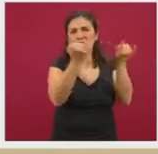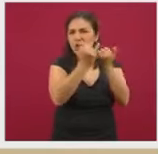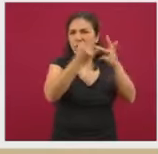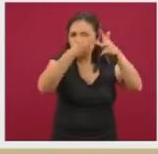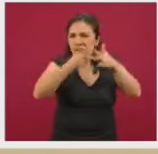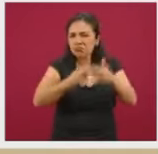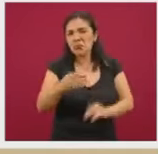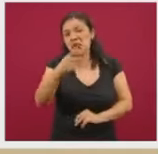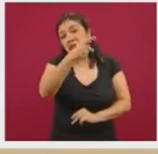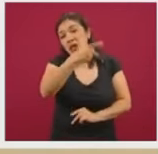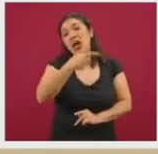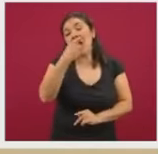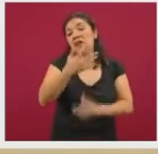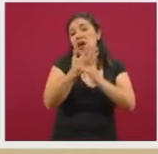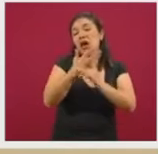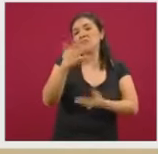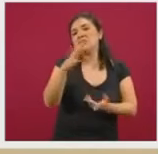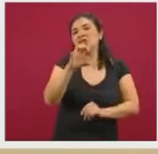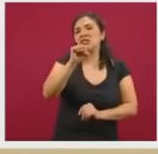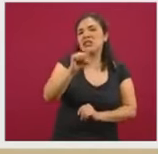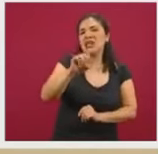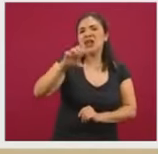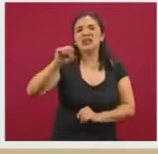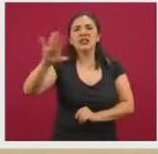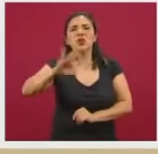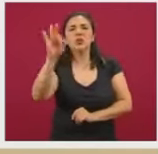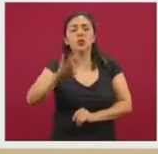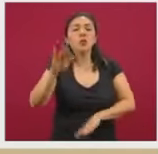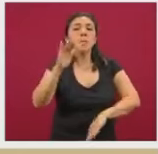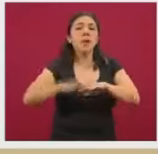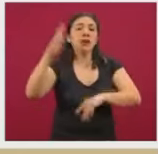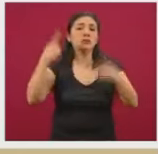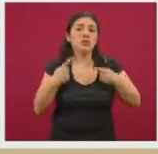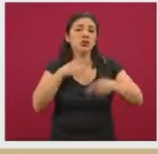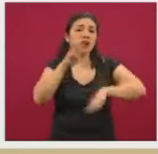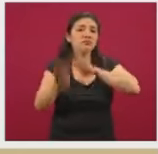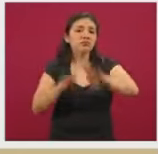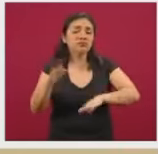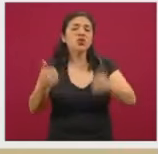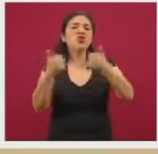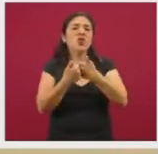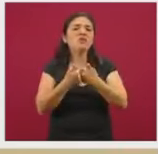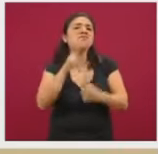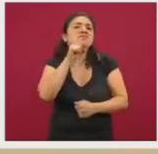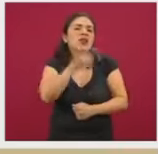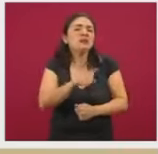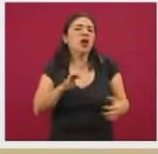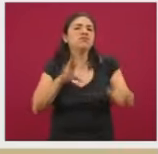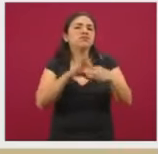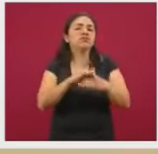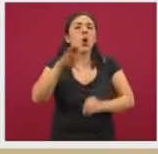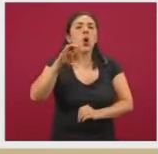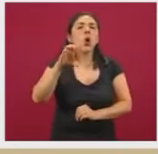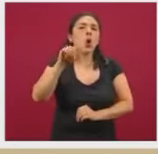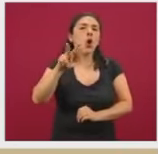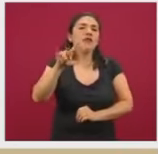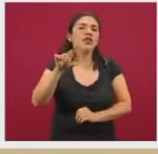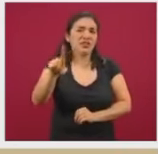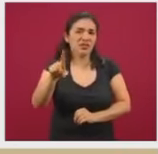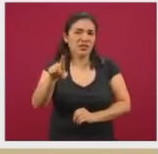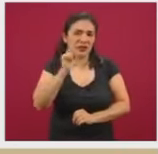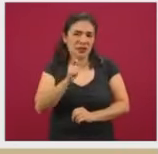un 60-65% del exceso de mortalidad asociado, ¿no? Tal vez no me gusta la palabra atribuible,